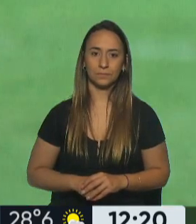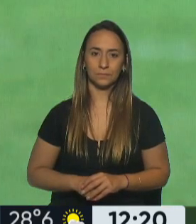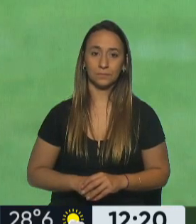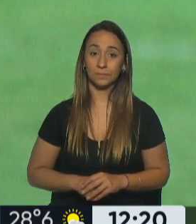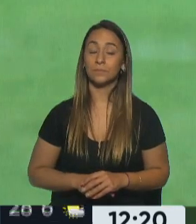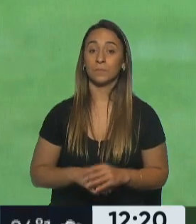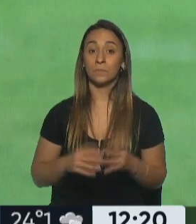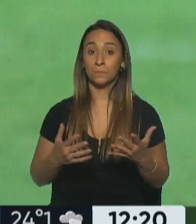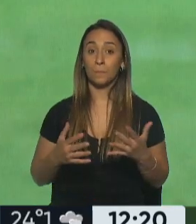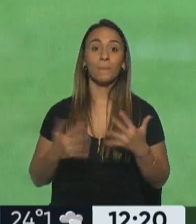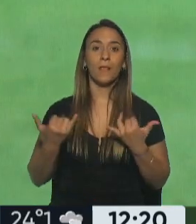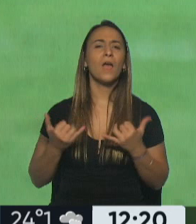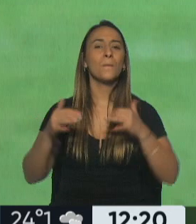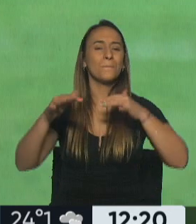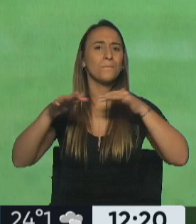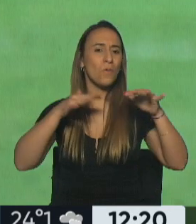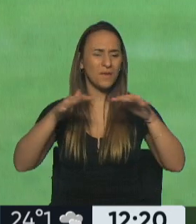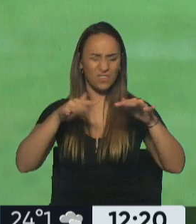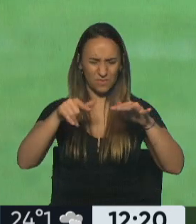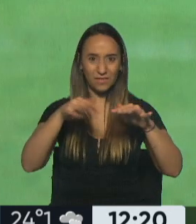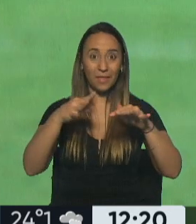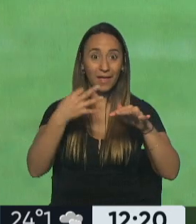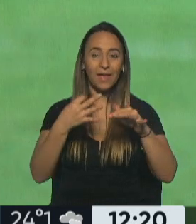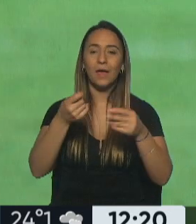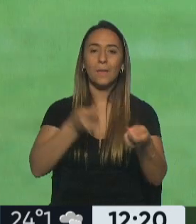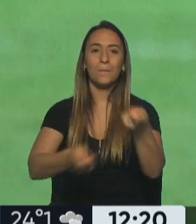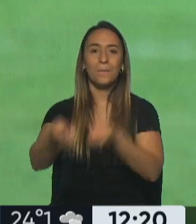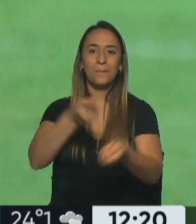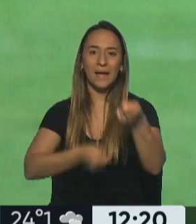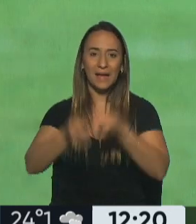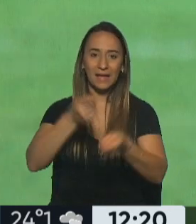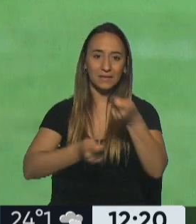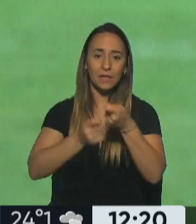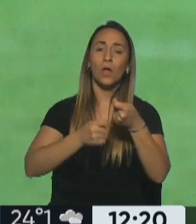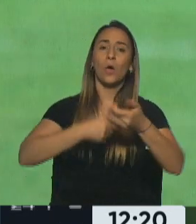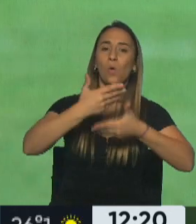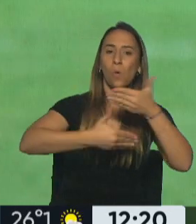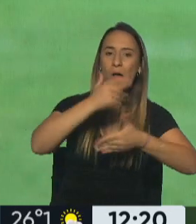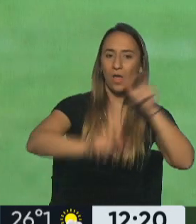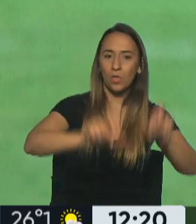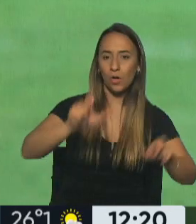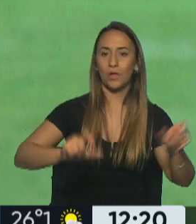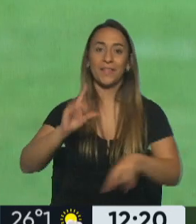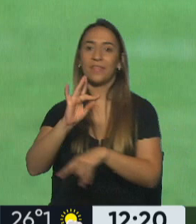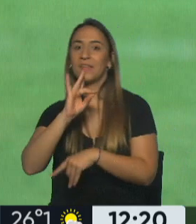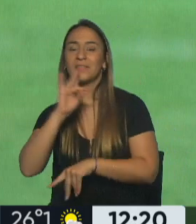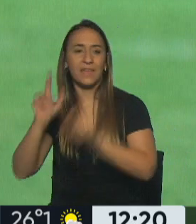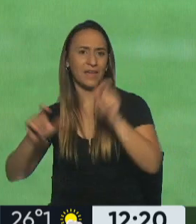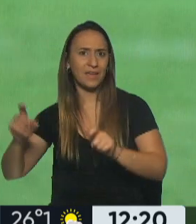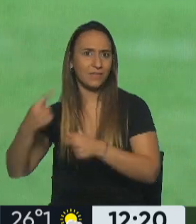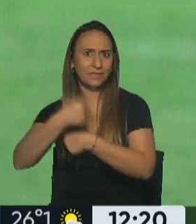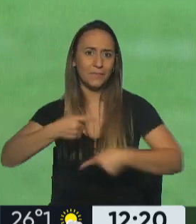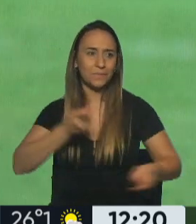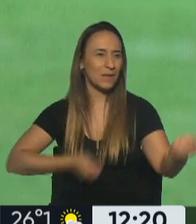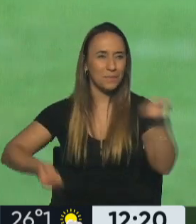movimientos pero en este caso el mercado de pases tanto técnico jugadores en el fútbol argentino y arrancamos